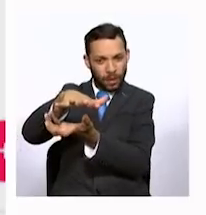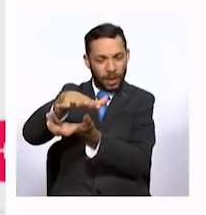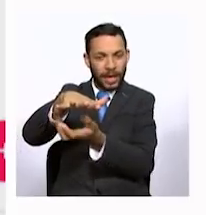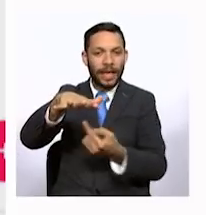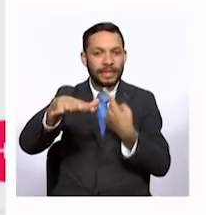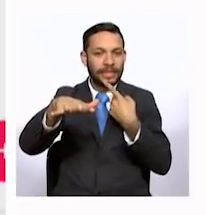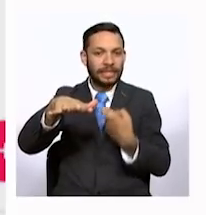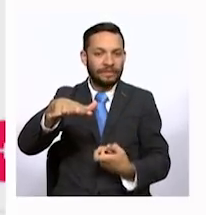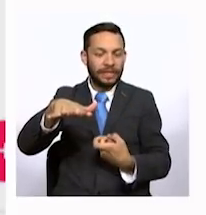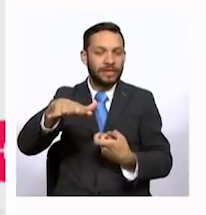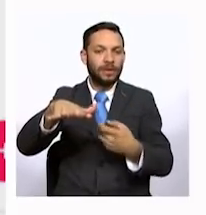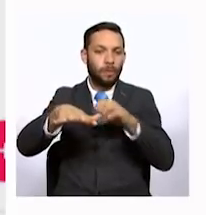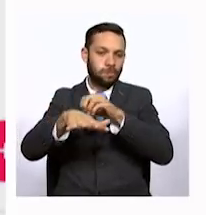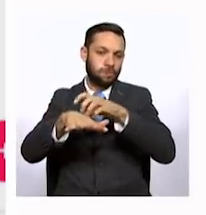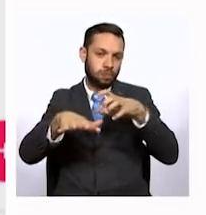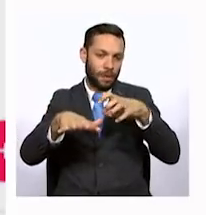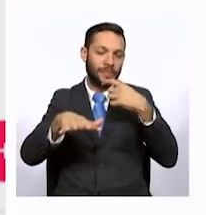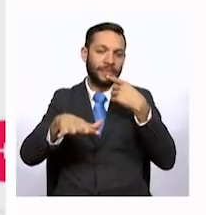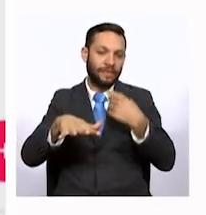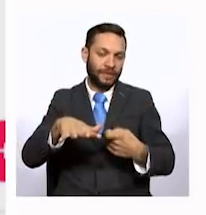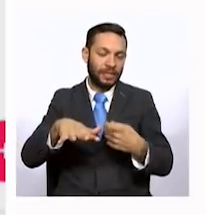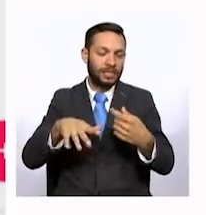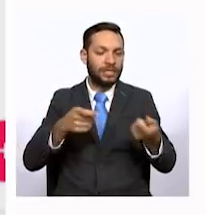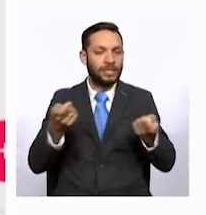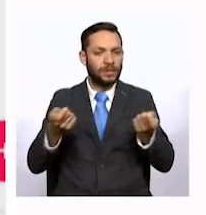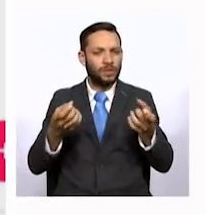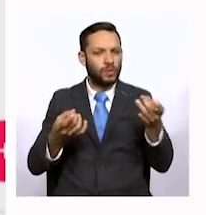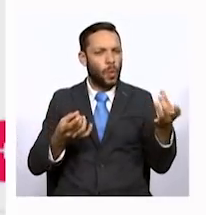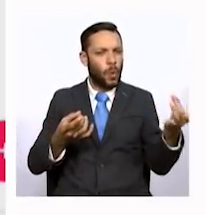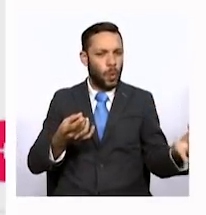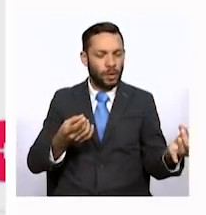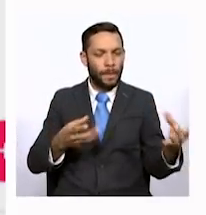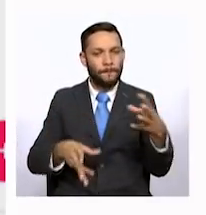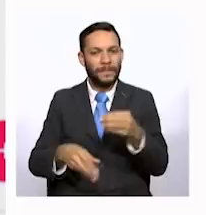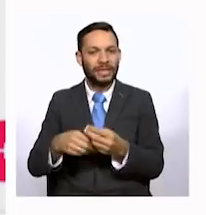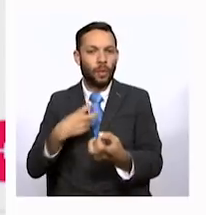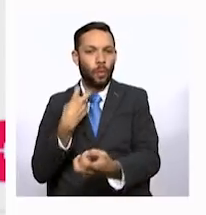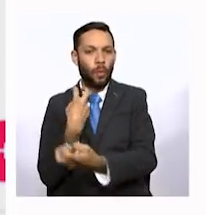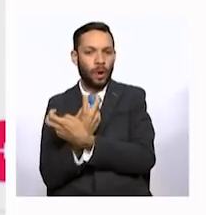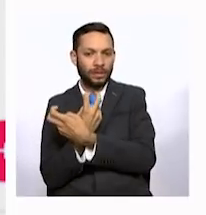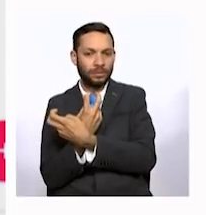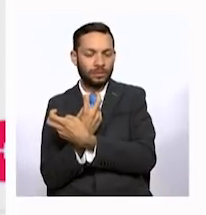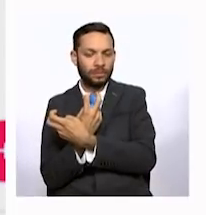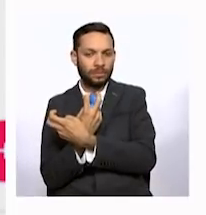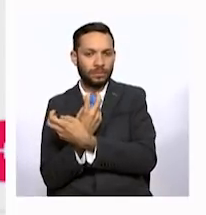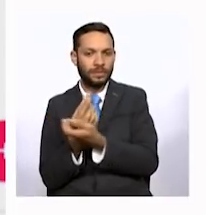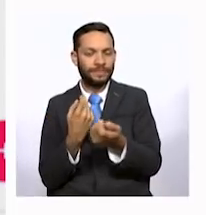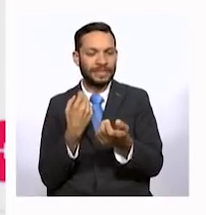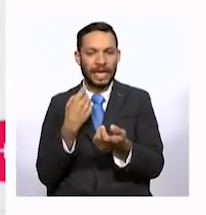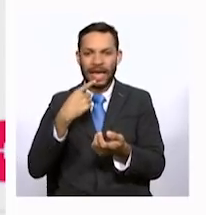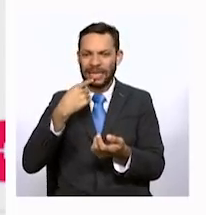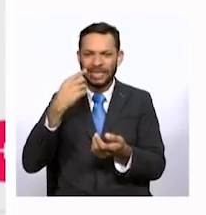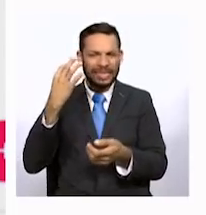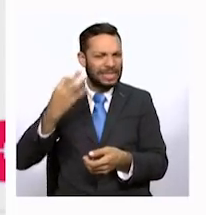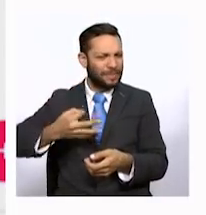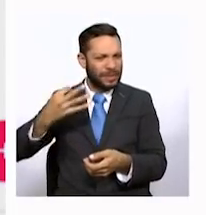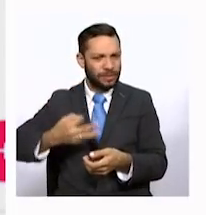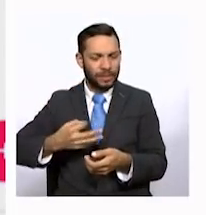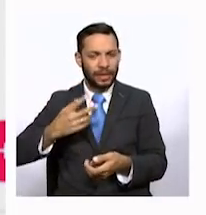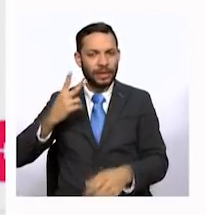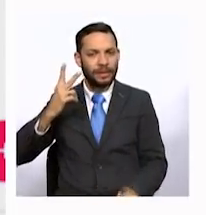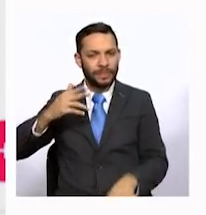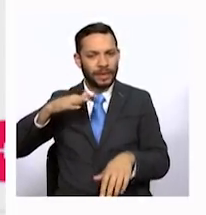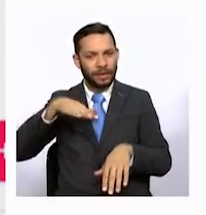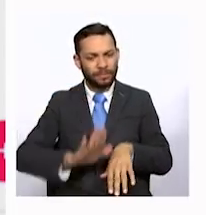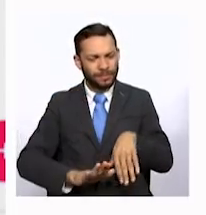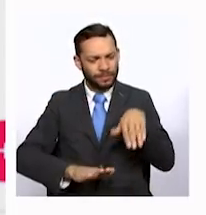entonces se genera lo conocido como la fascitis plantar y además el espolón calcáneo por esa tracción constante que se genera acá, donde se pega